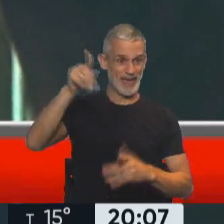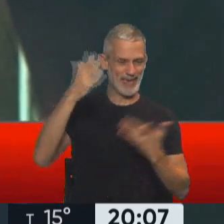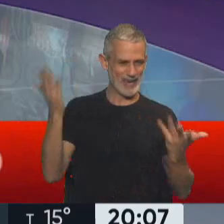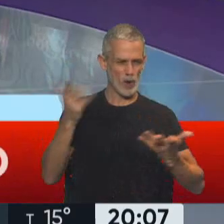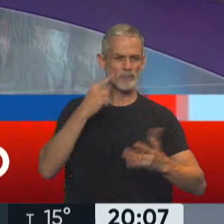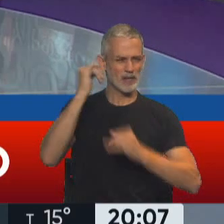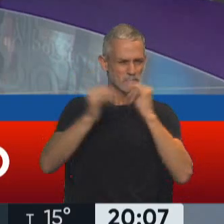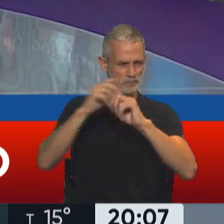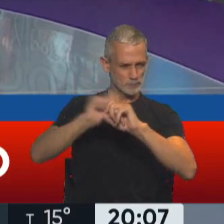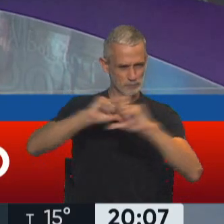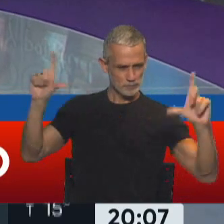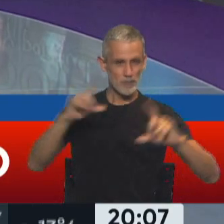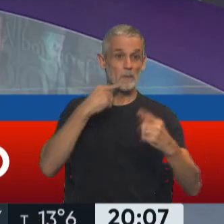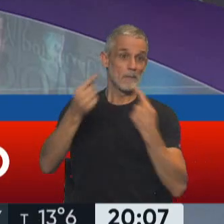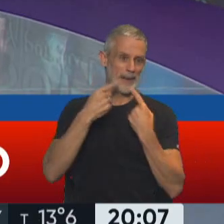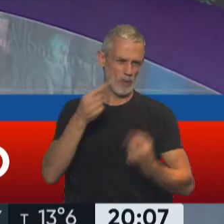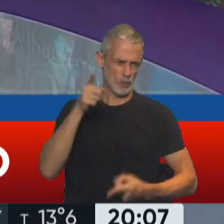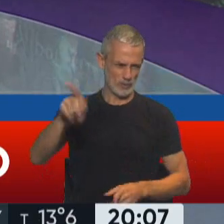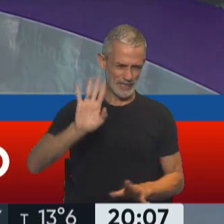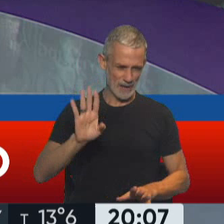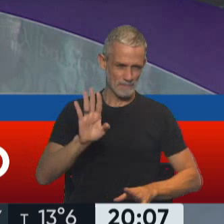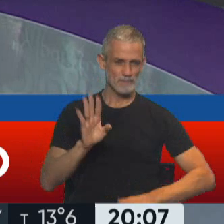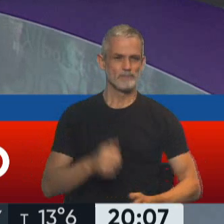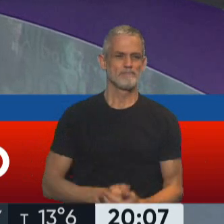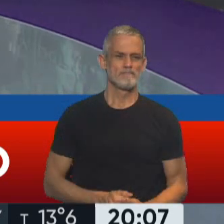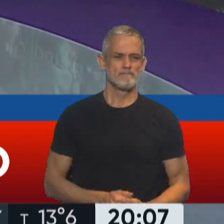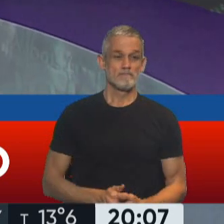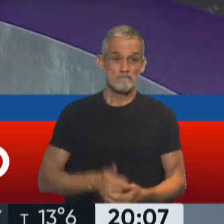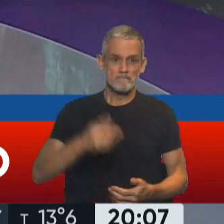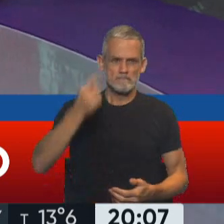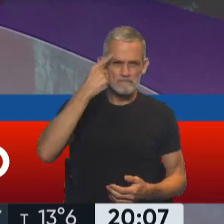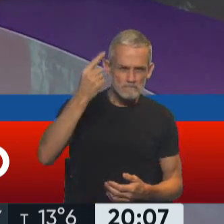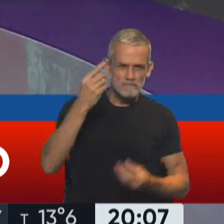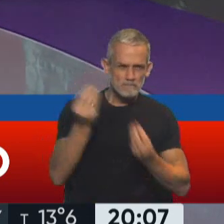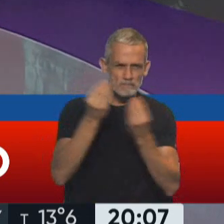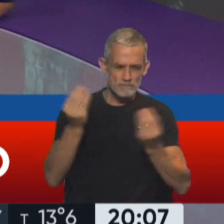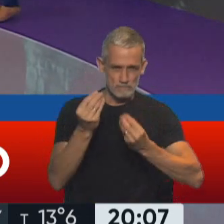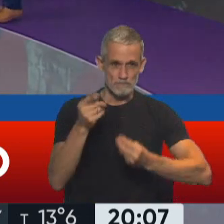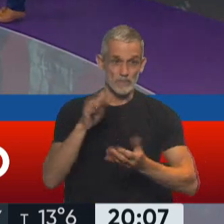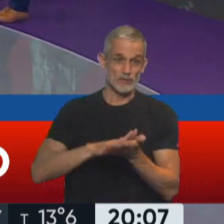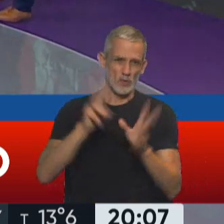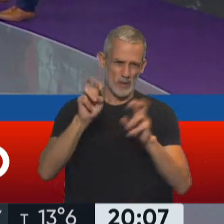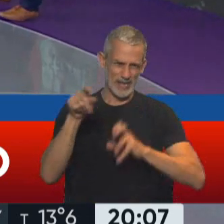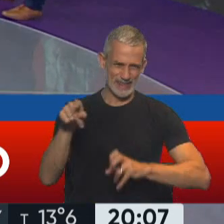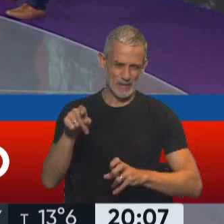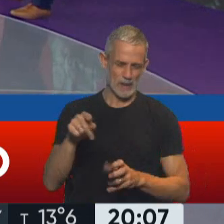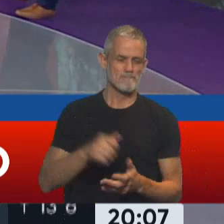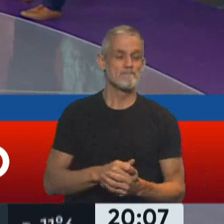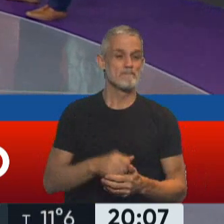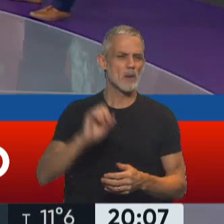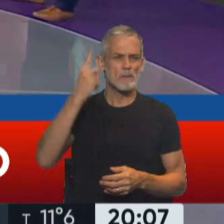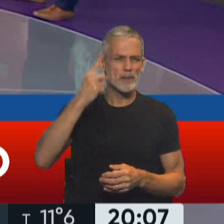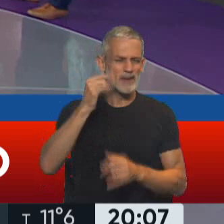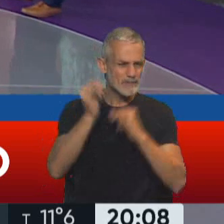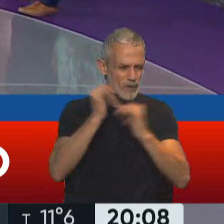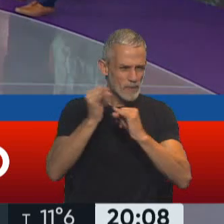vamos a desplegar la pregunta aquí en pantalla y una de los primeros indicadores sobre esta respuesta. Y el primer datito